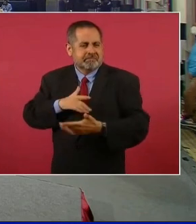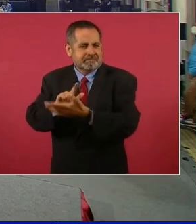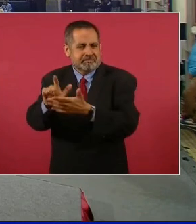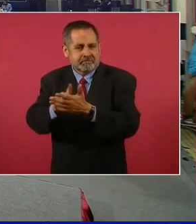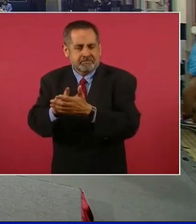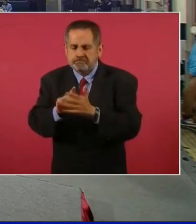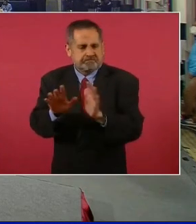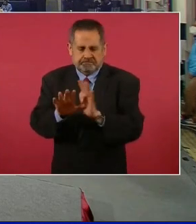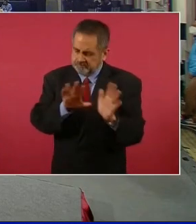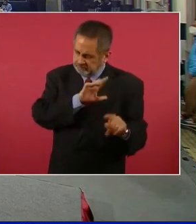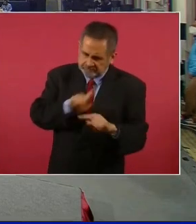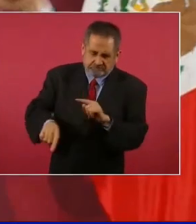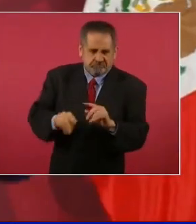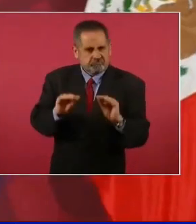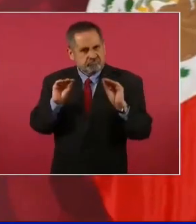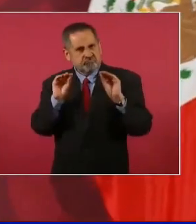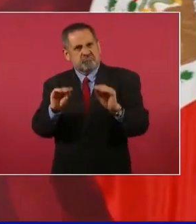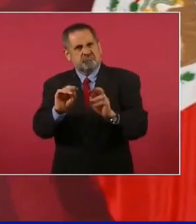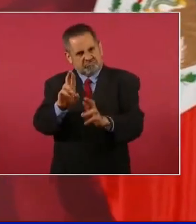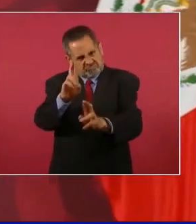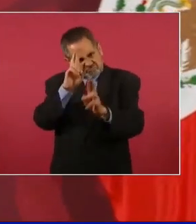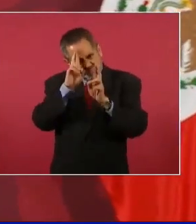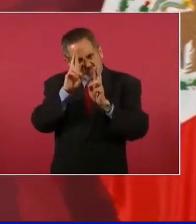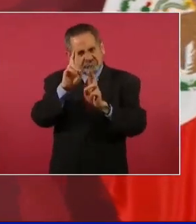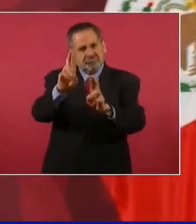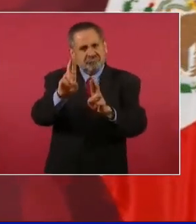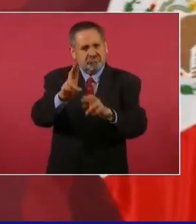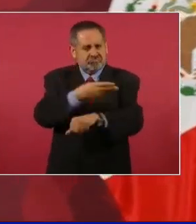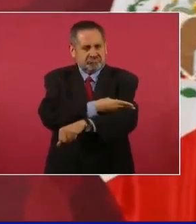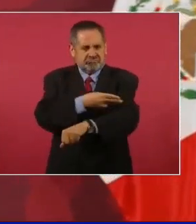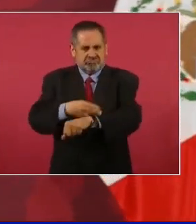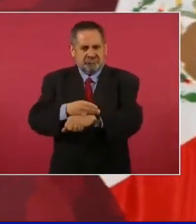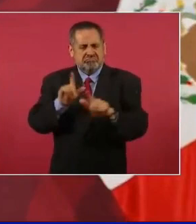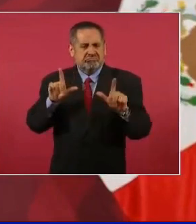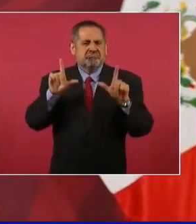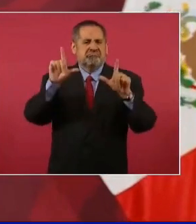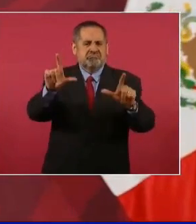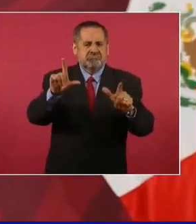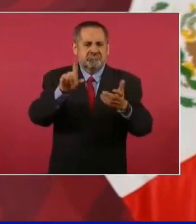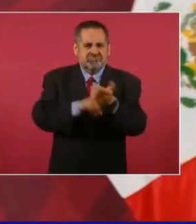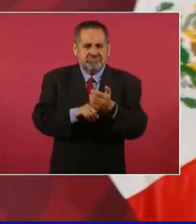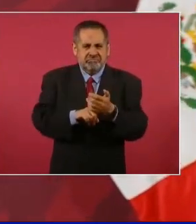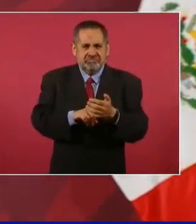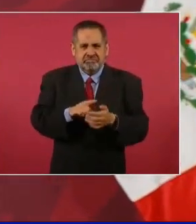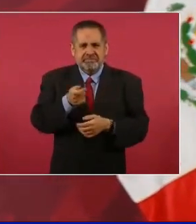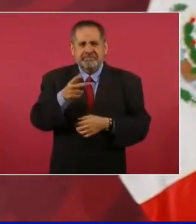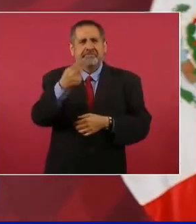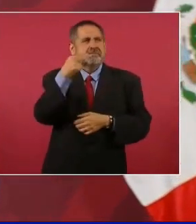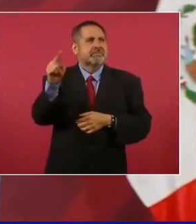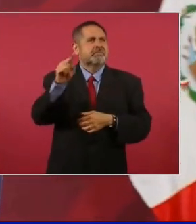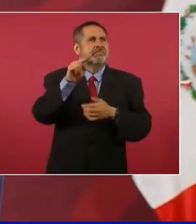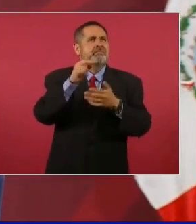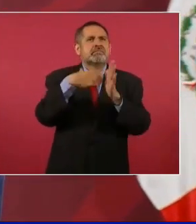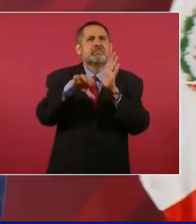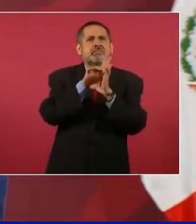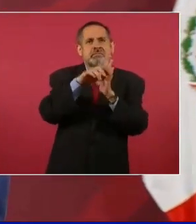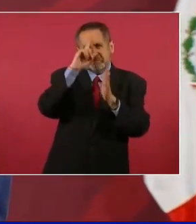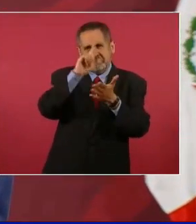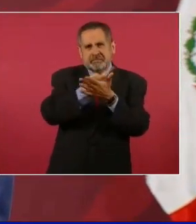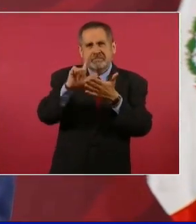pusimos ahí el memorial a Francisco Madero y le pusimos la intendencia de la traición.